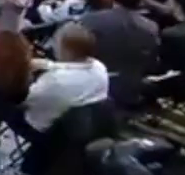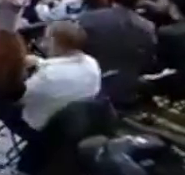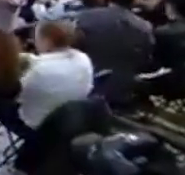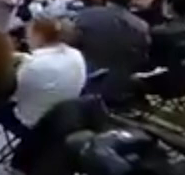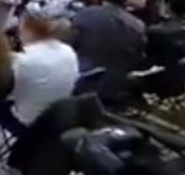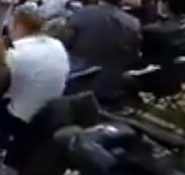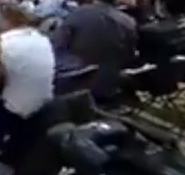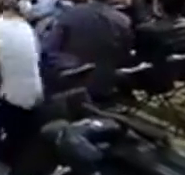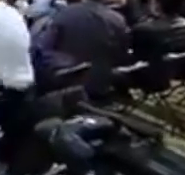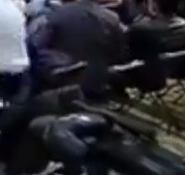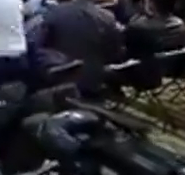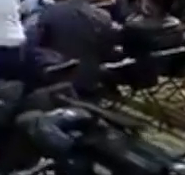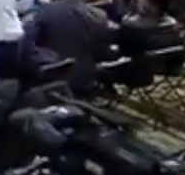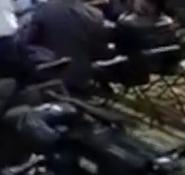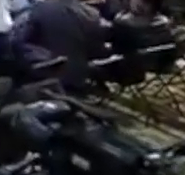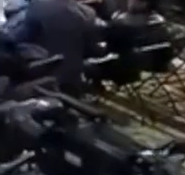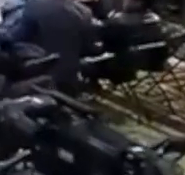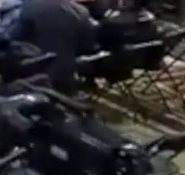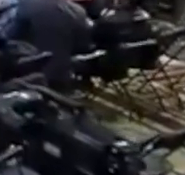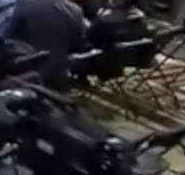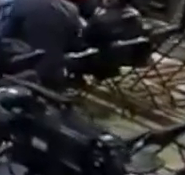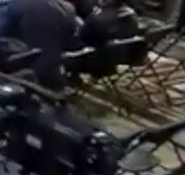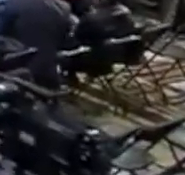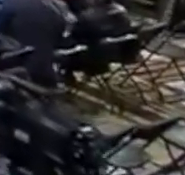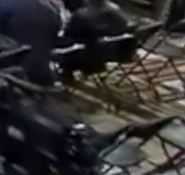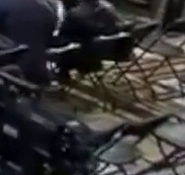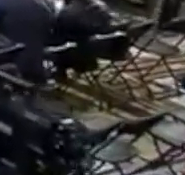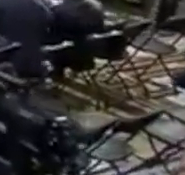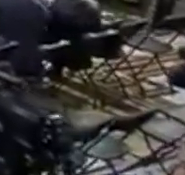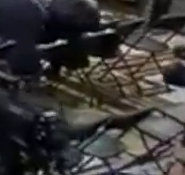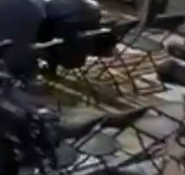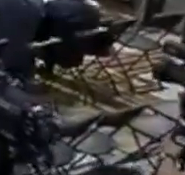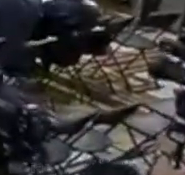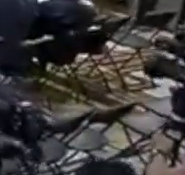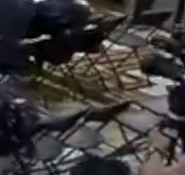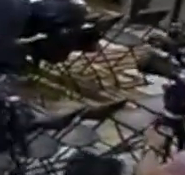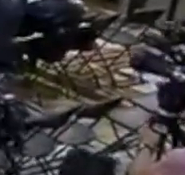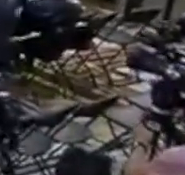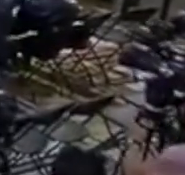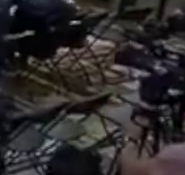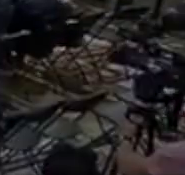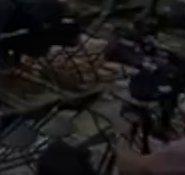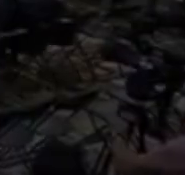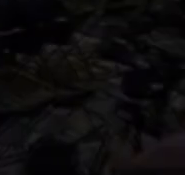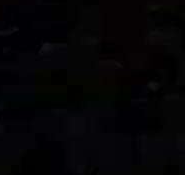Vamos a pedir que no lo diga. No.